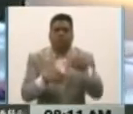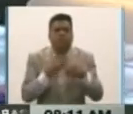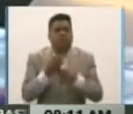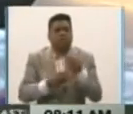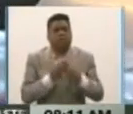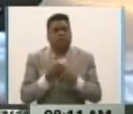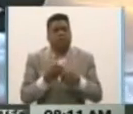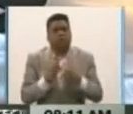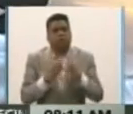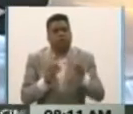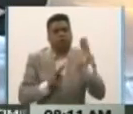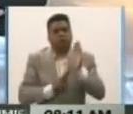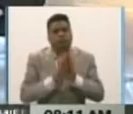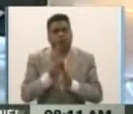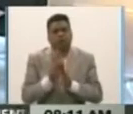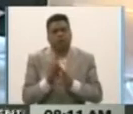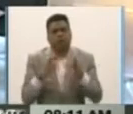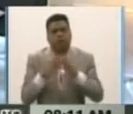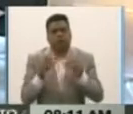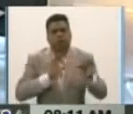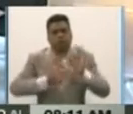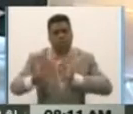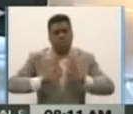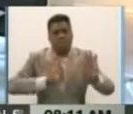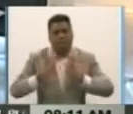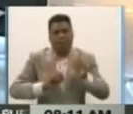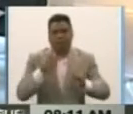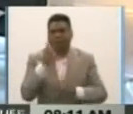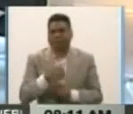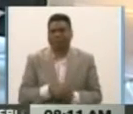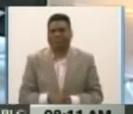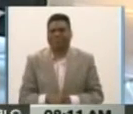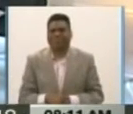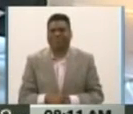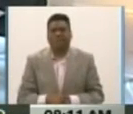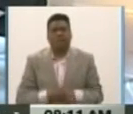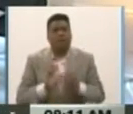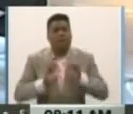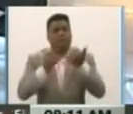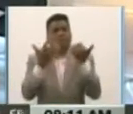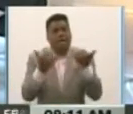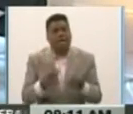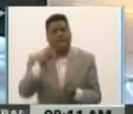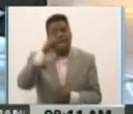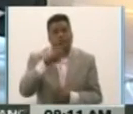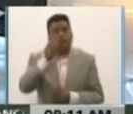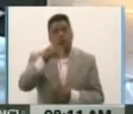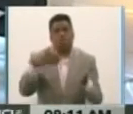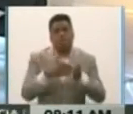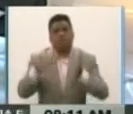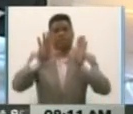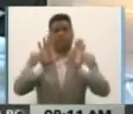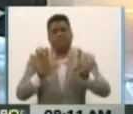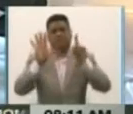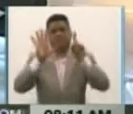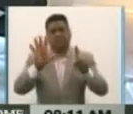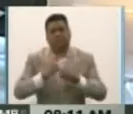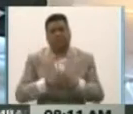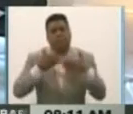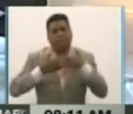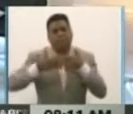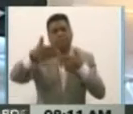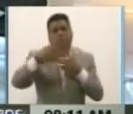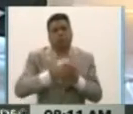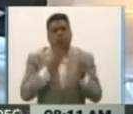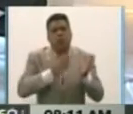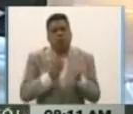a lo que es el desarrollo de todas las funciones y todas las obras de teatro que se van a emprender en este año 2016 y en los próximos. ¿Cómo se hizo